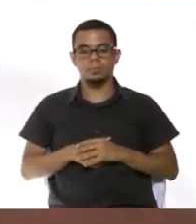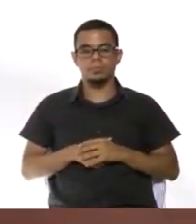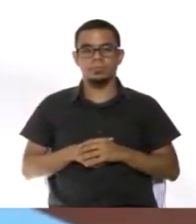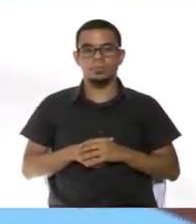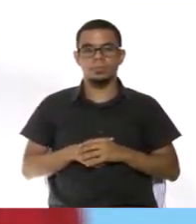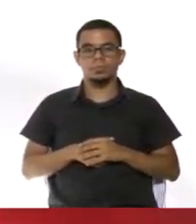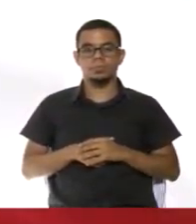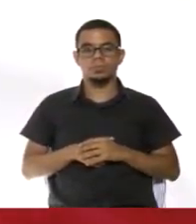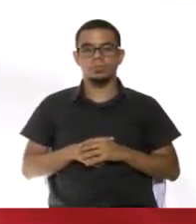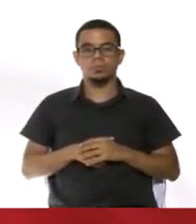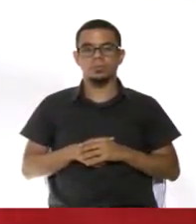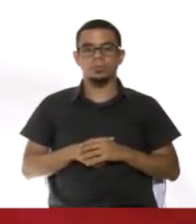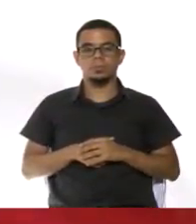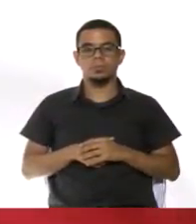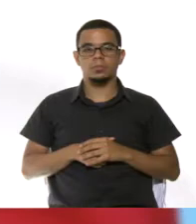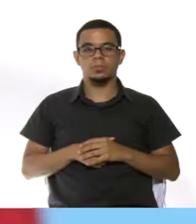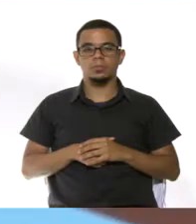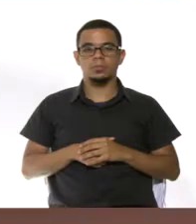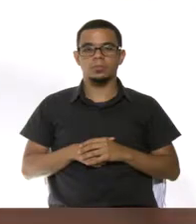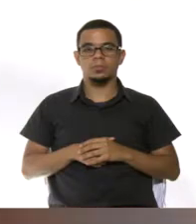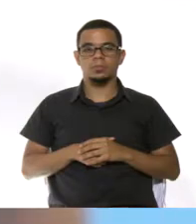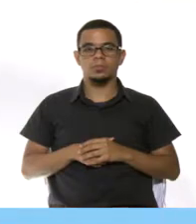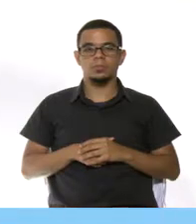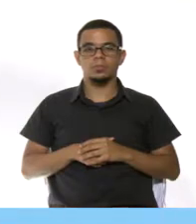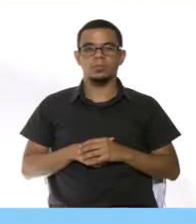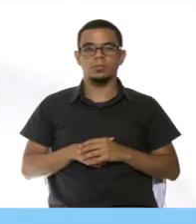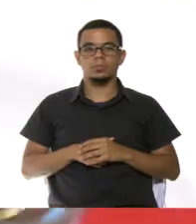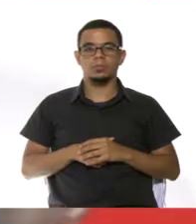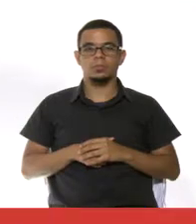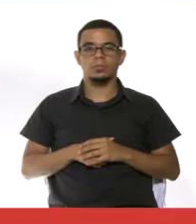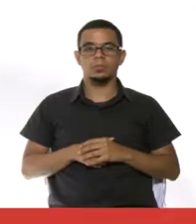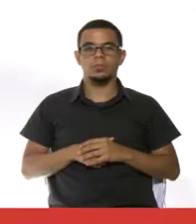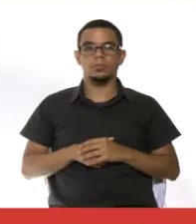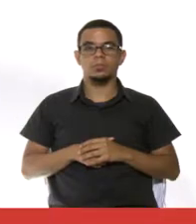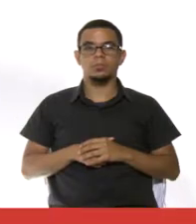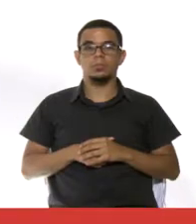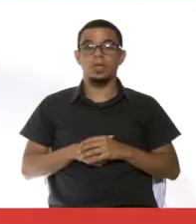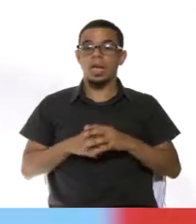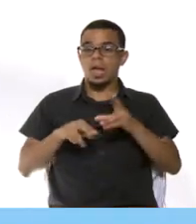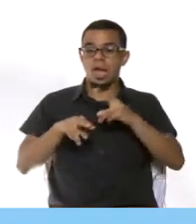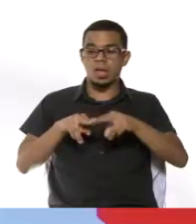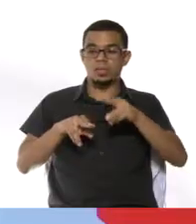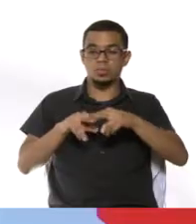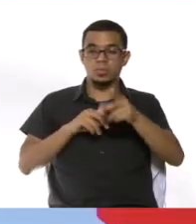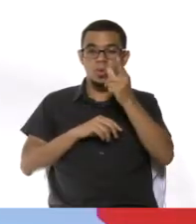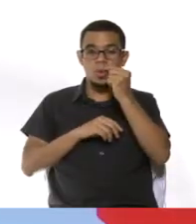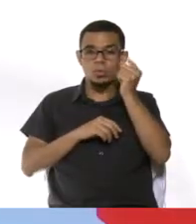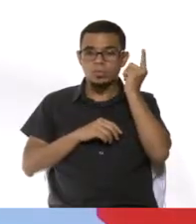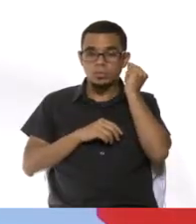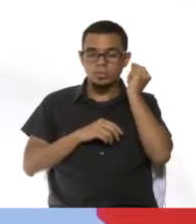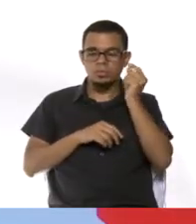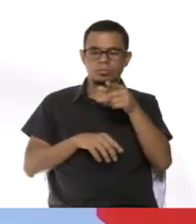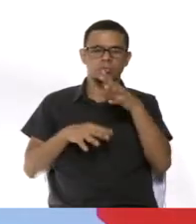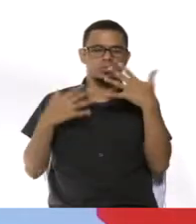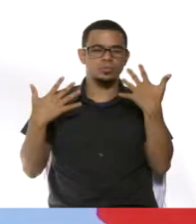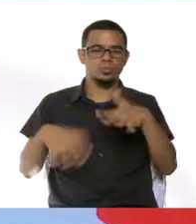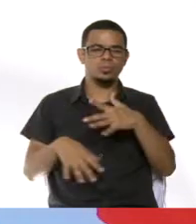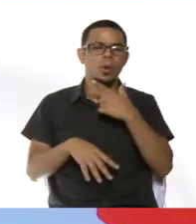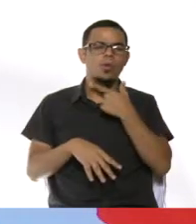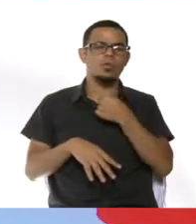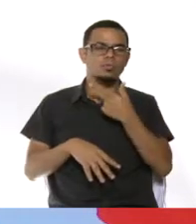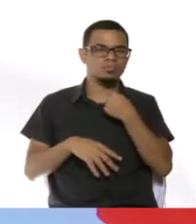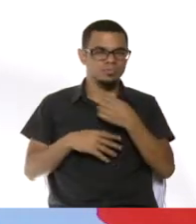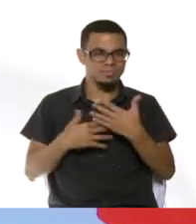lado y por el otro. A los niños y a las niñas les encanta lanzar